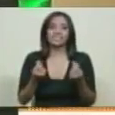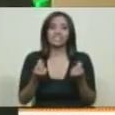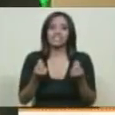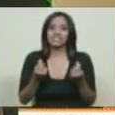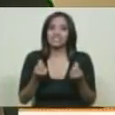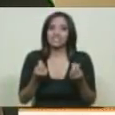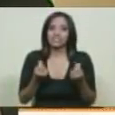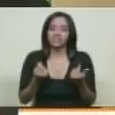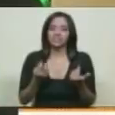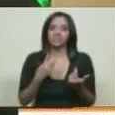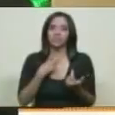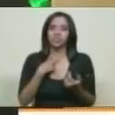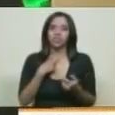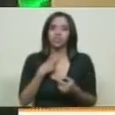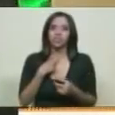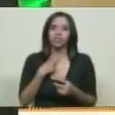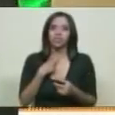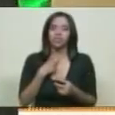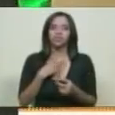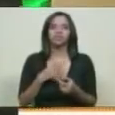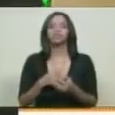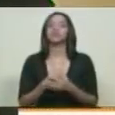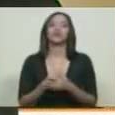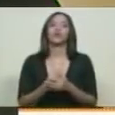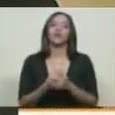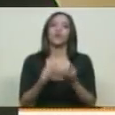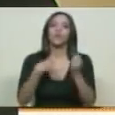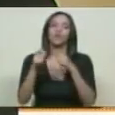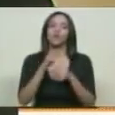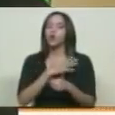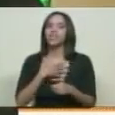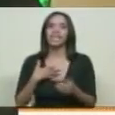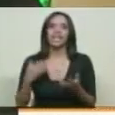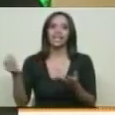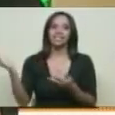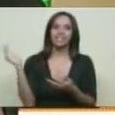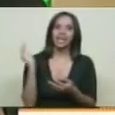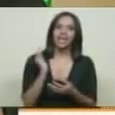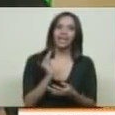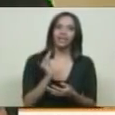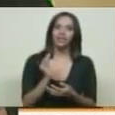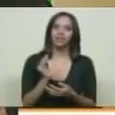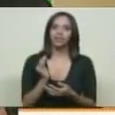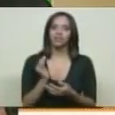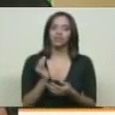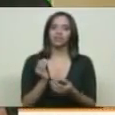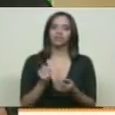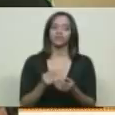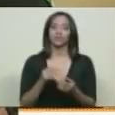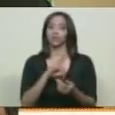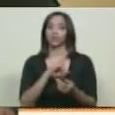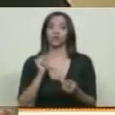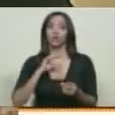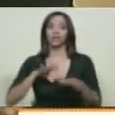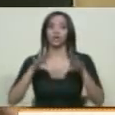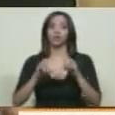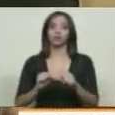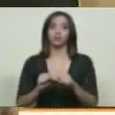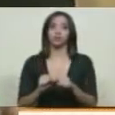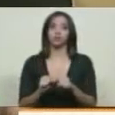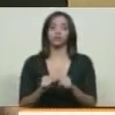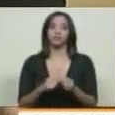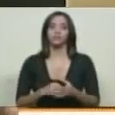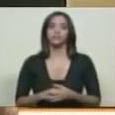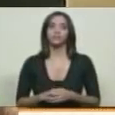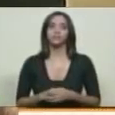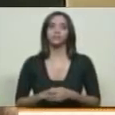los comerciantes, o sea, que un comerciante no quiere traer. Incluso lo que no está regulado. Incluso lo que no está